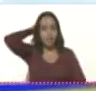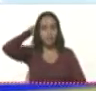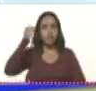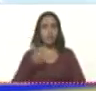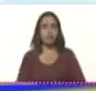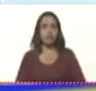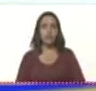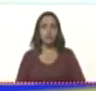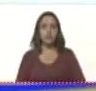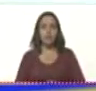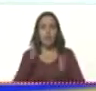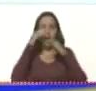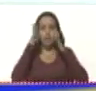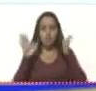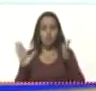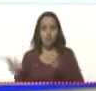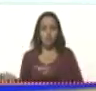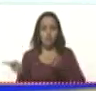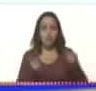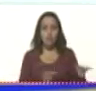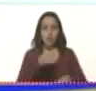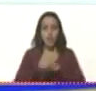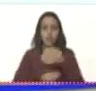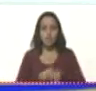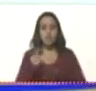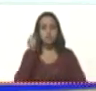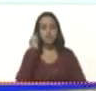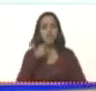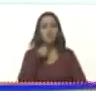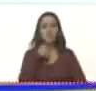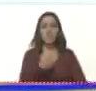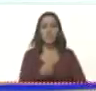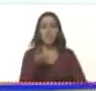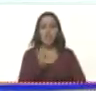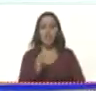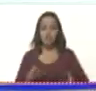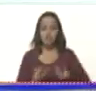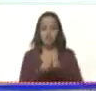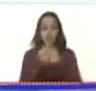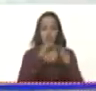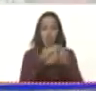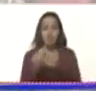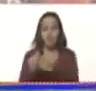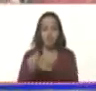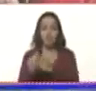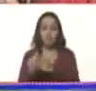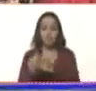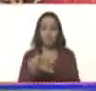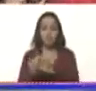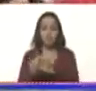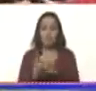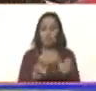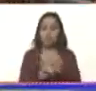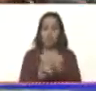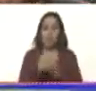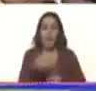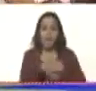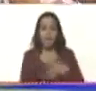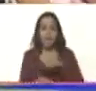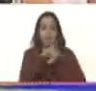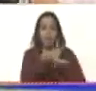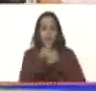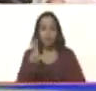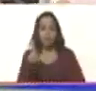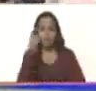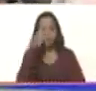Miranda, atender la invitación que me hizo Magali y estar con la comunidad pronto, antes del 31 de diciembre,